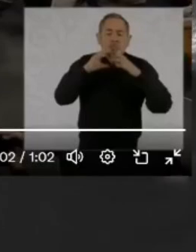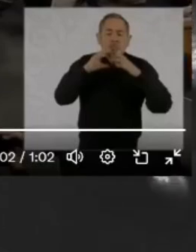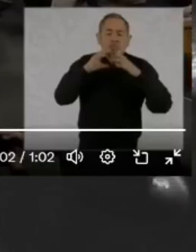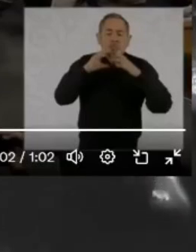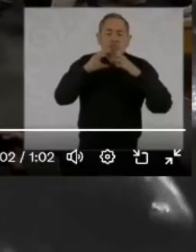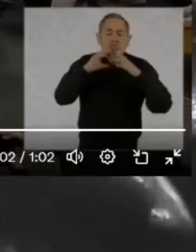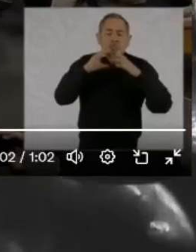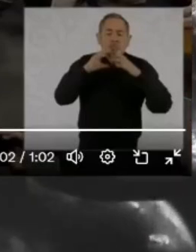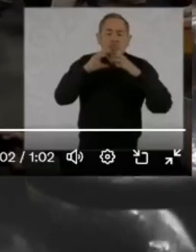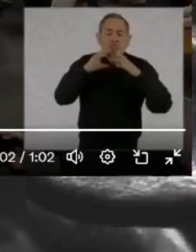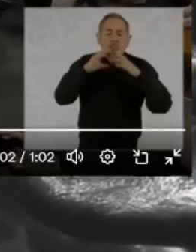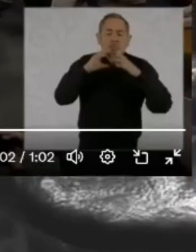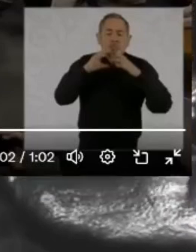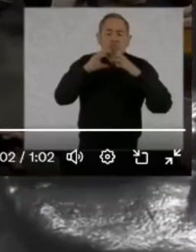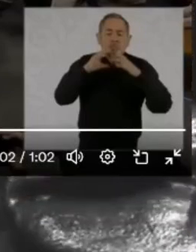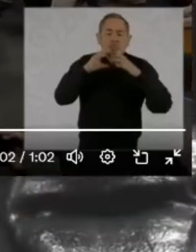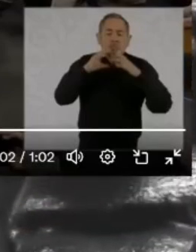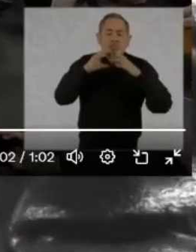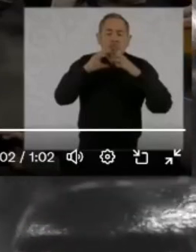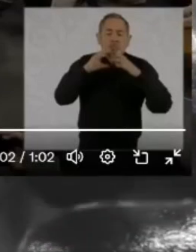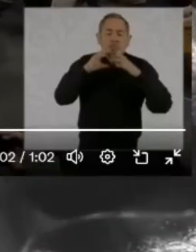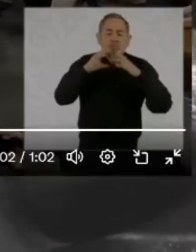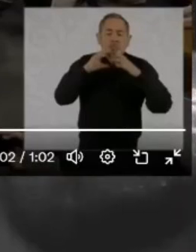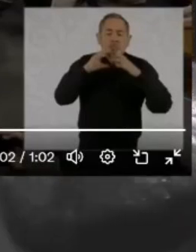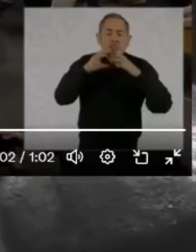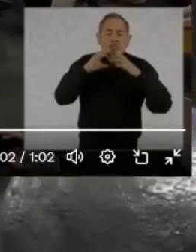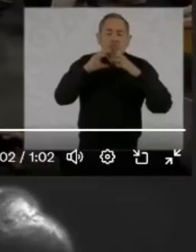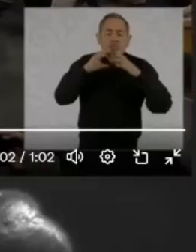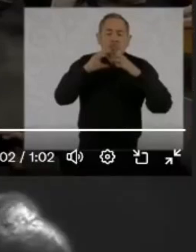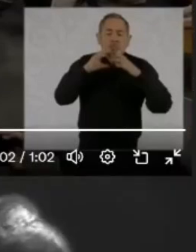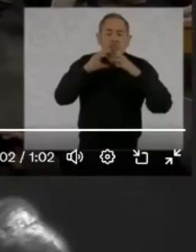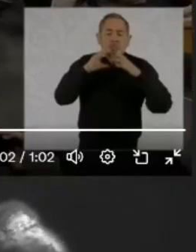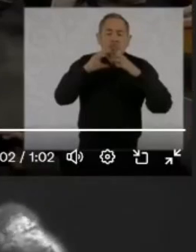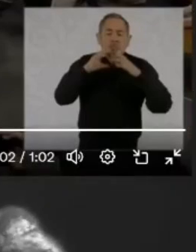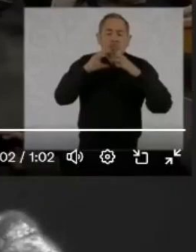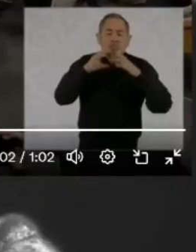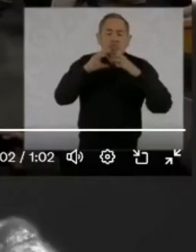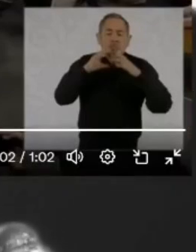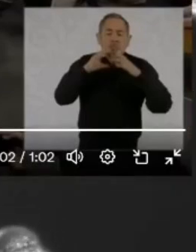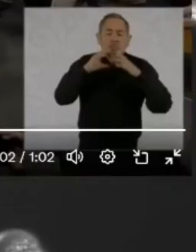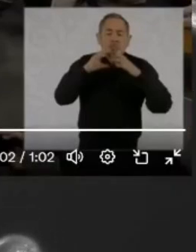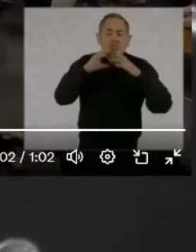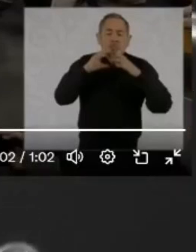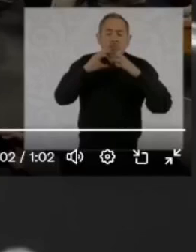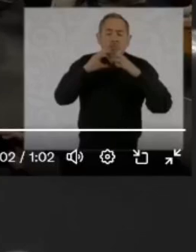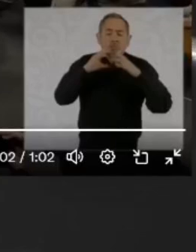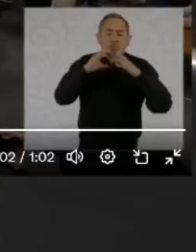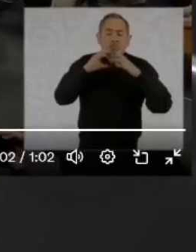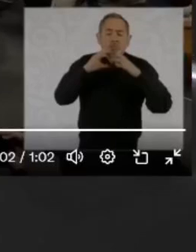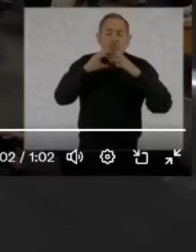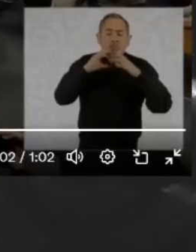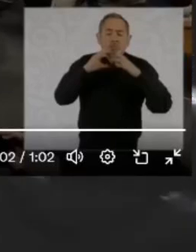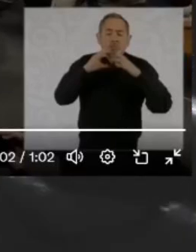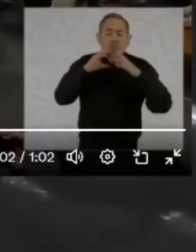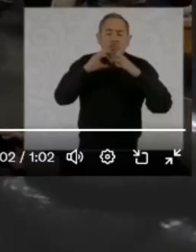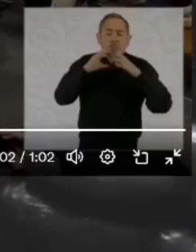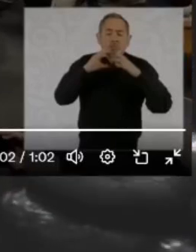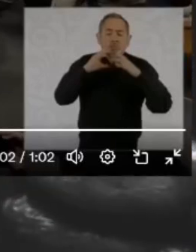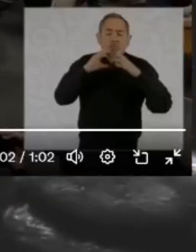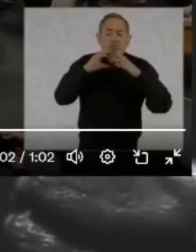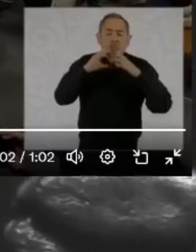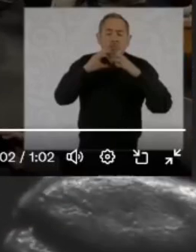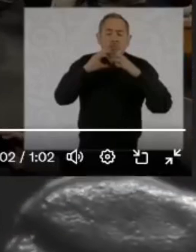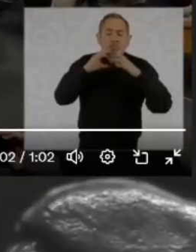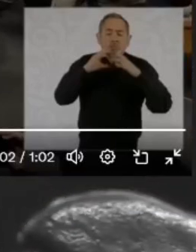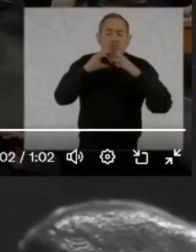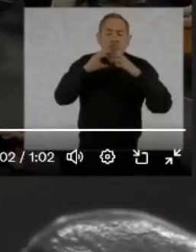Y lo dices bien. Y yo conozco varios que en lo personal sí se van más a esa idea. Pero bueno, que lo demuestre y que no le haga el pendejo. Aquí